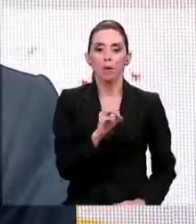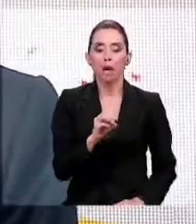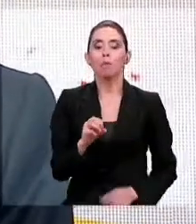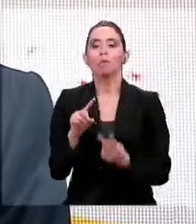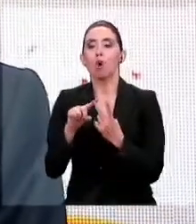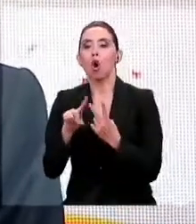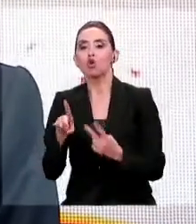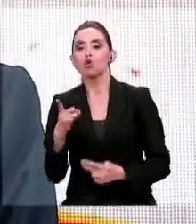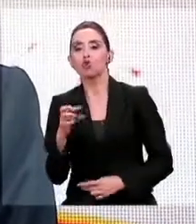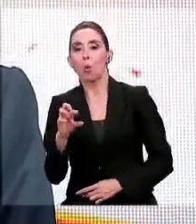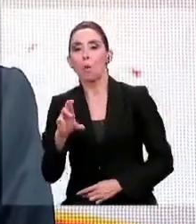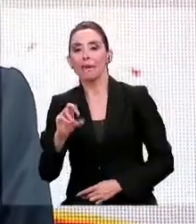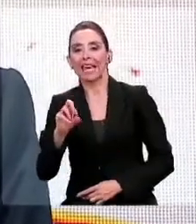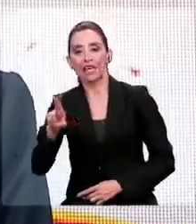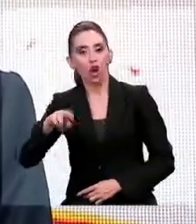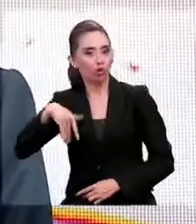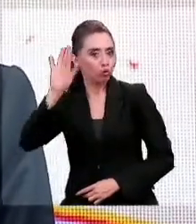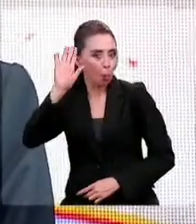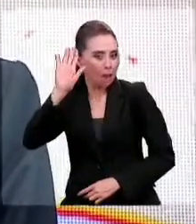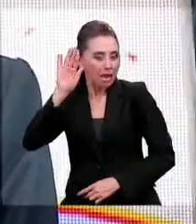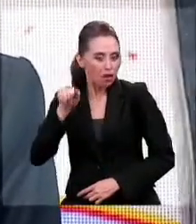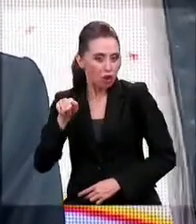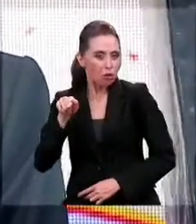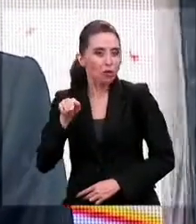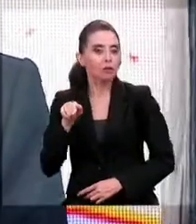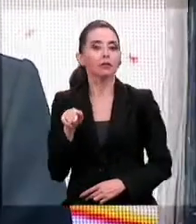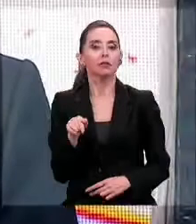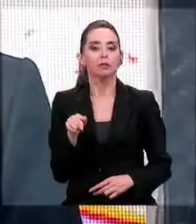Superior estamos nuevamente